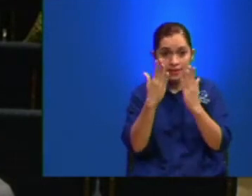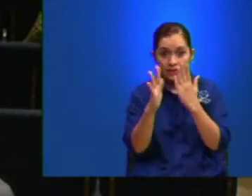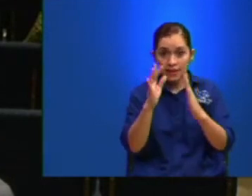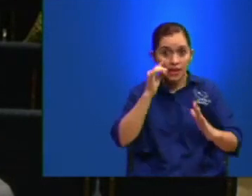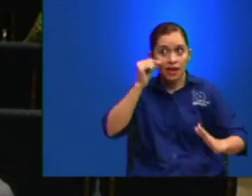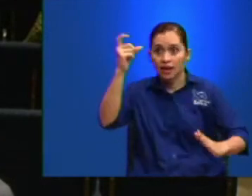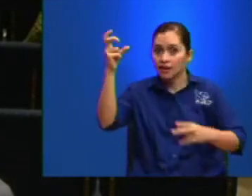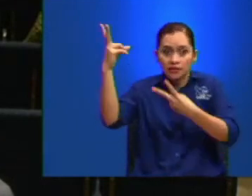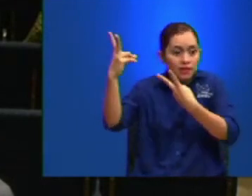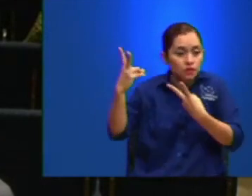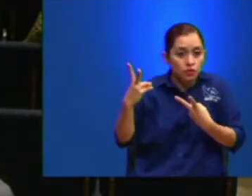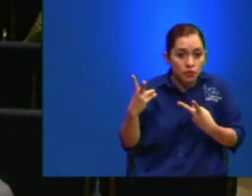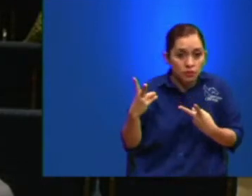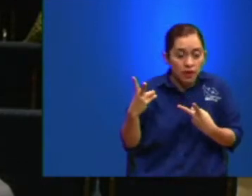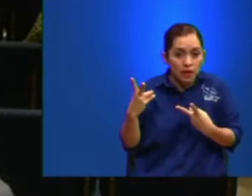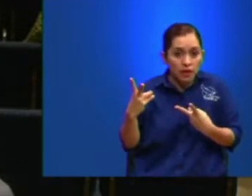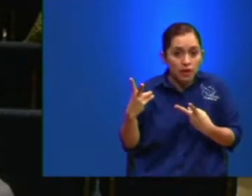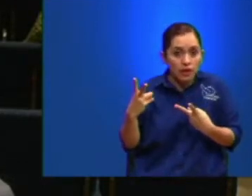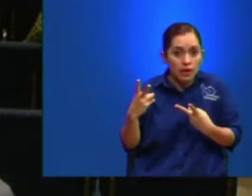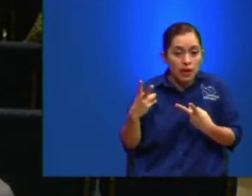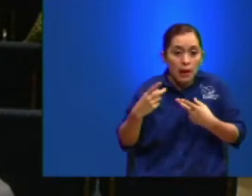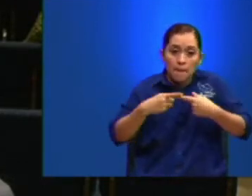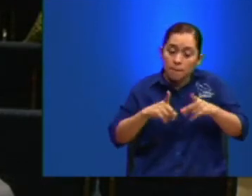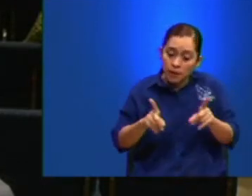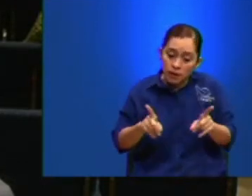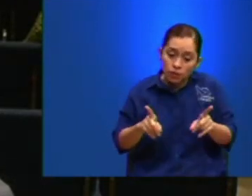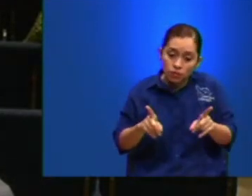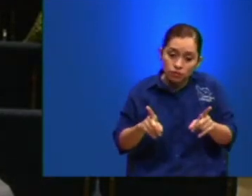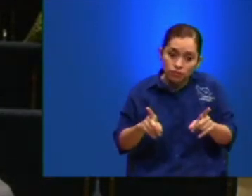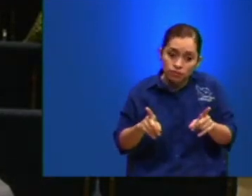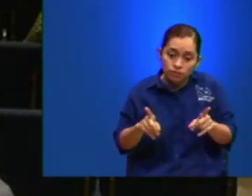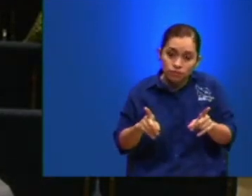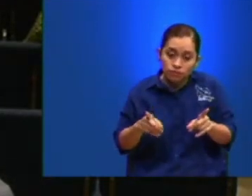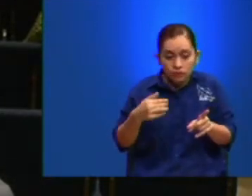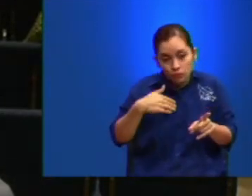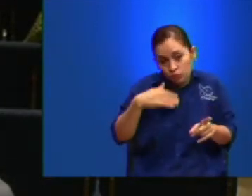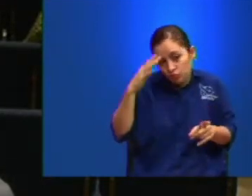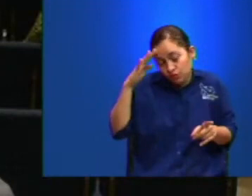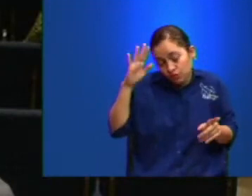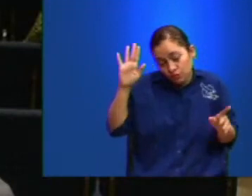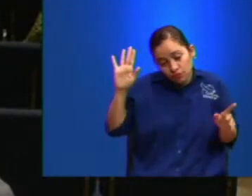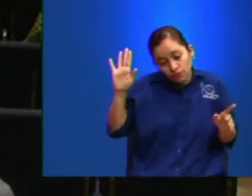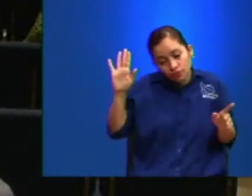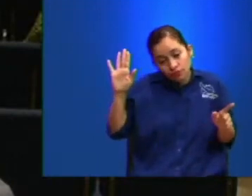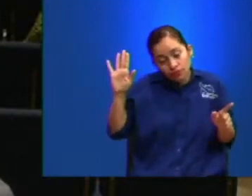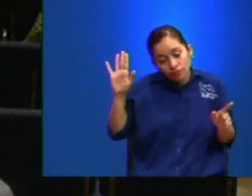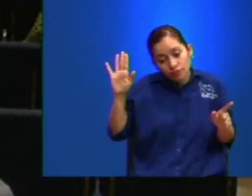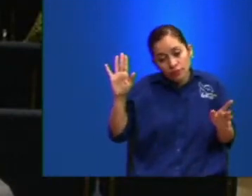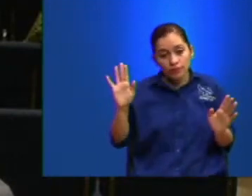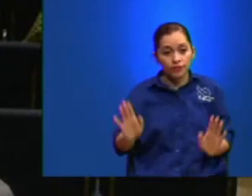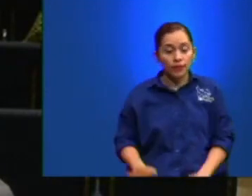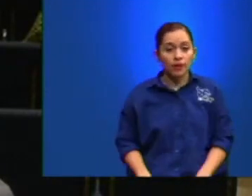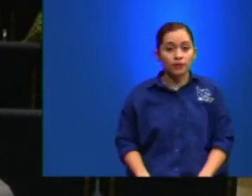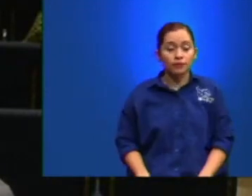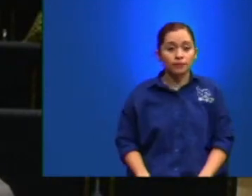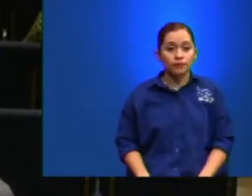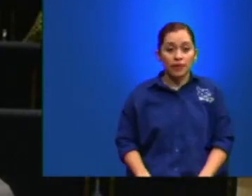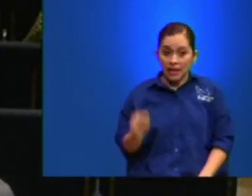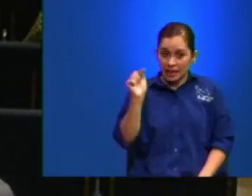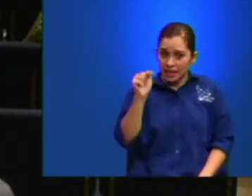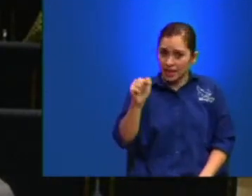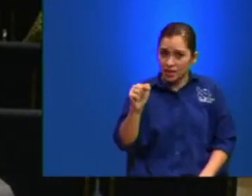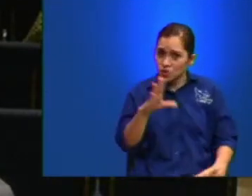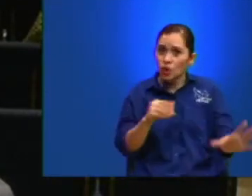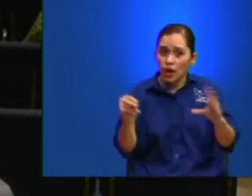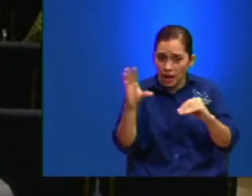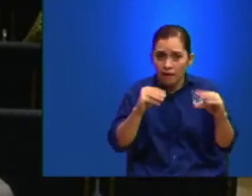asombrosa pues qué coincidencia bueno de eso estuvimos hablando un montón también hemos estado hablando